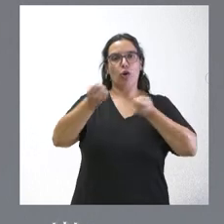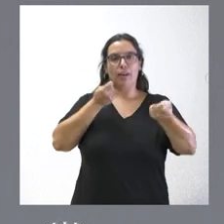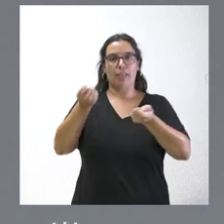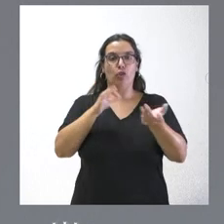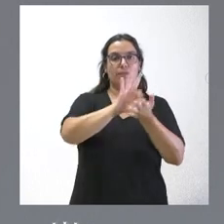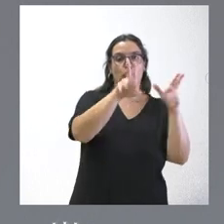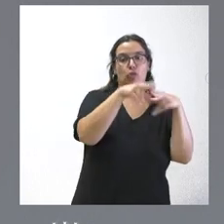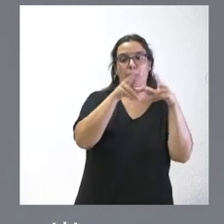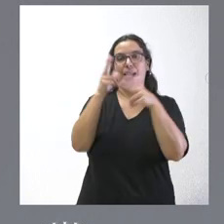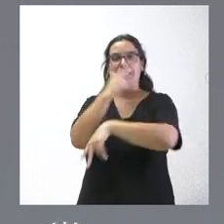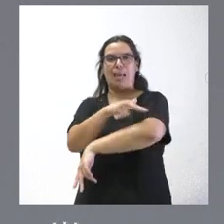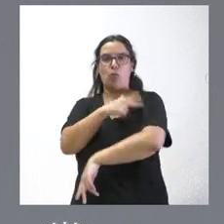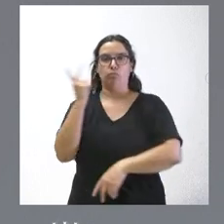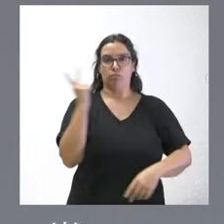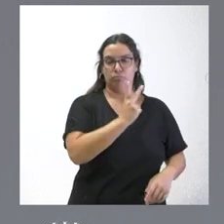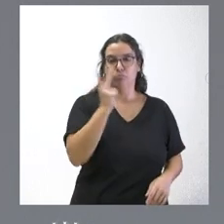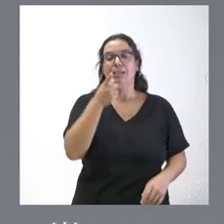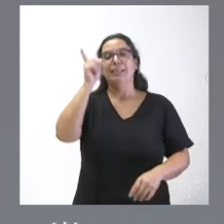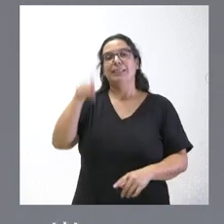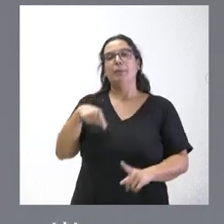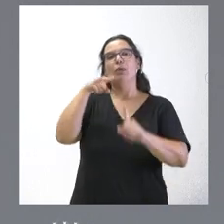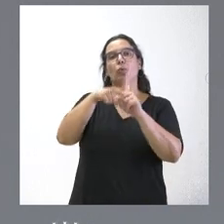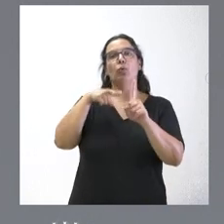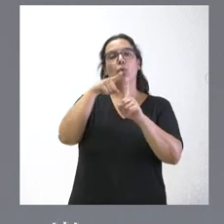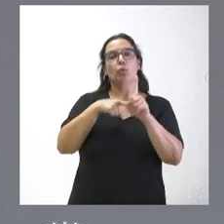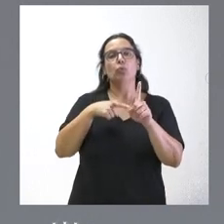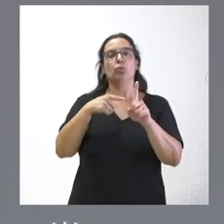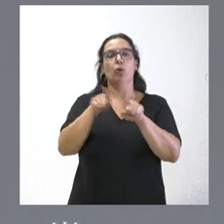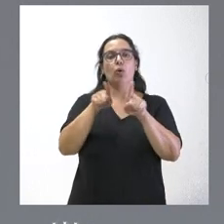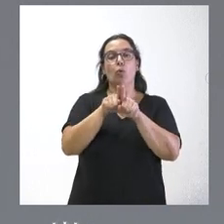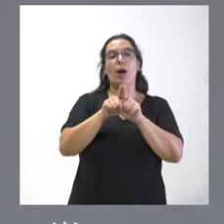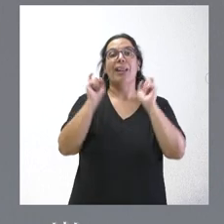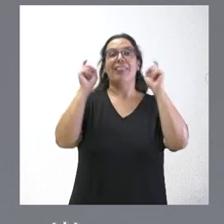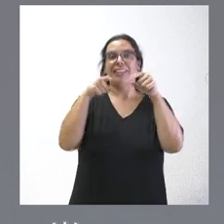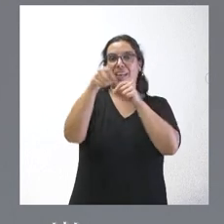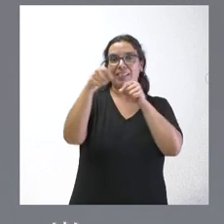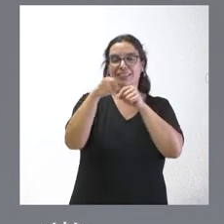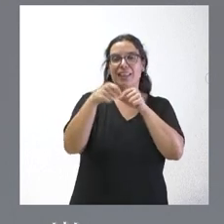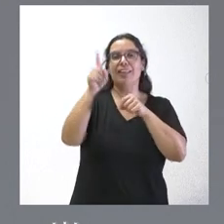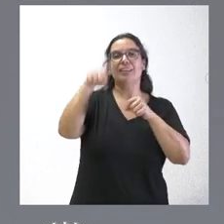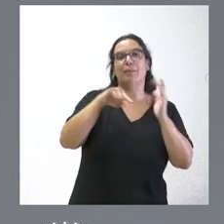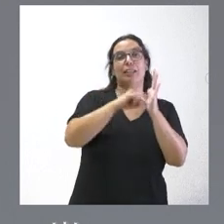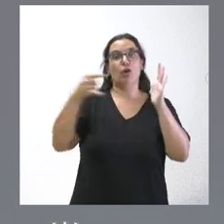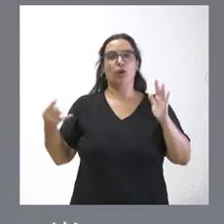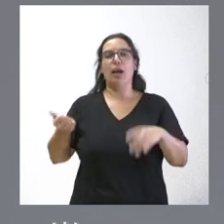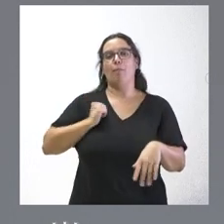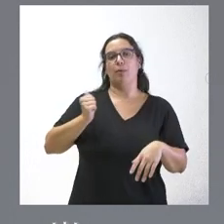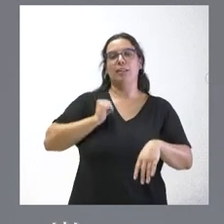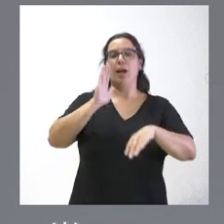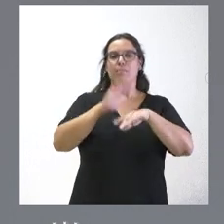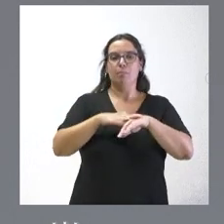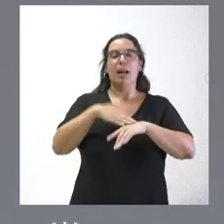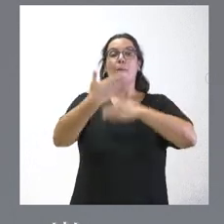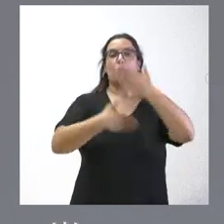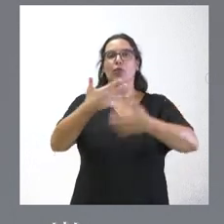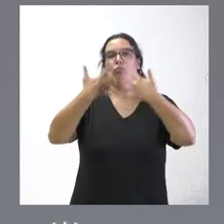servicios sociales así como el uso perdón de la tele consulta y la implantación de la tecnología que automatice diferentes